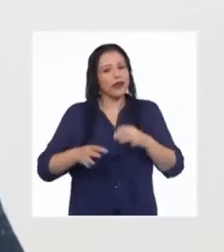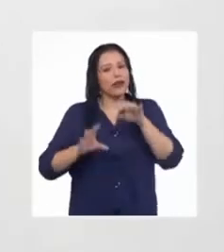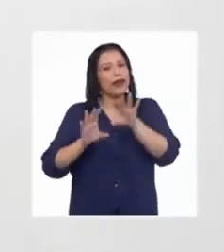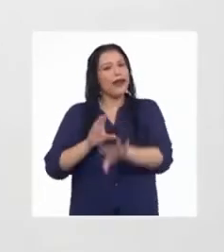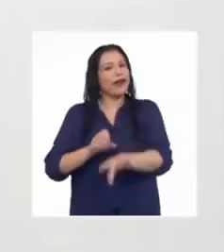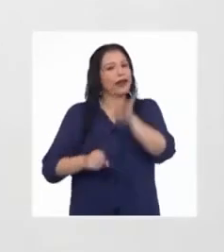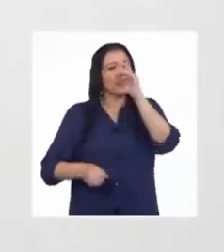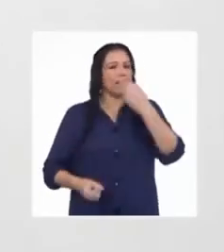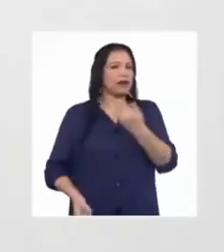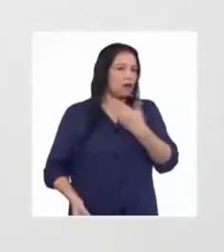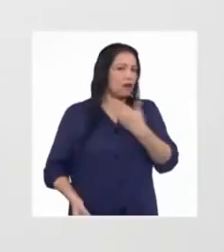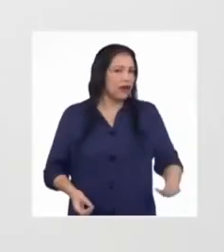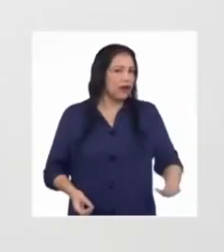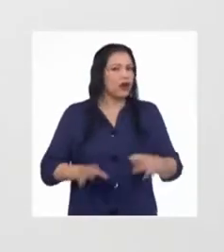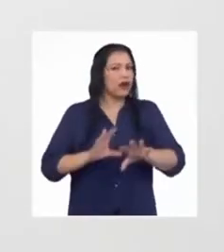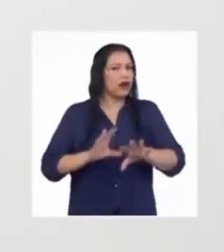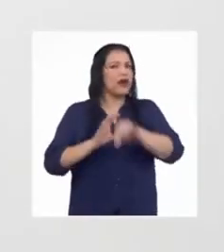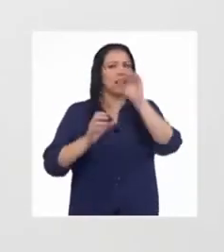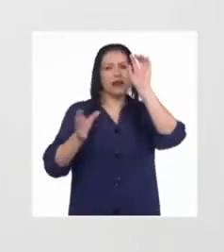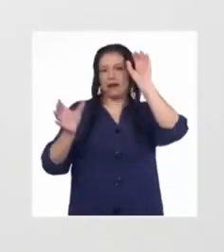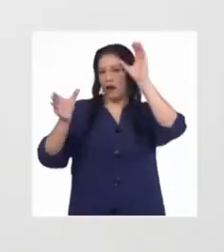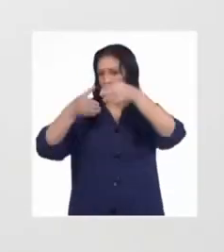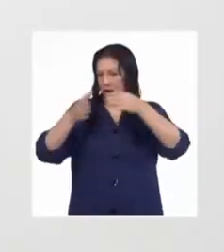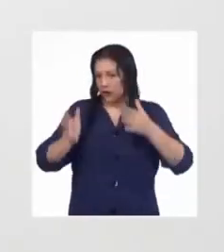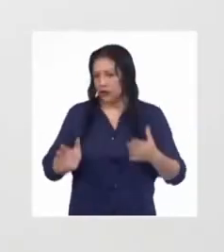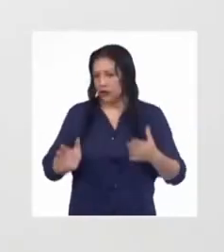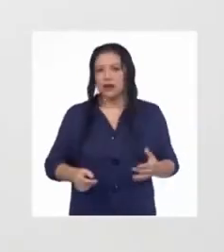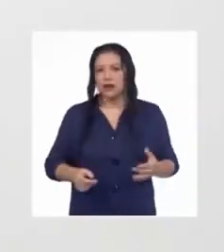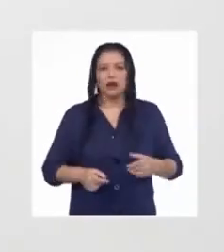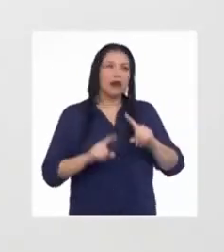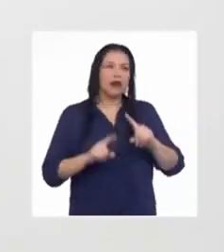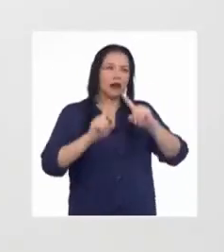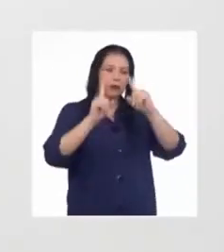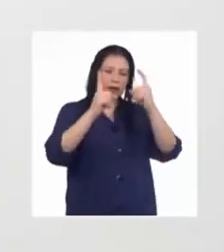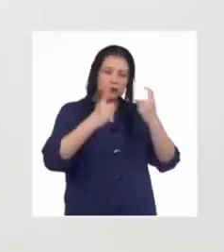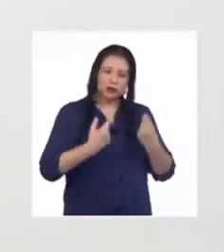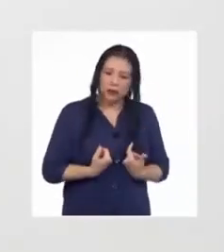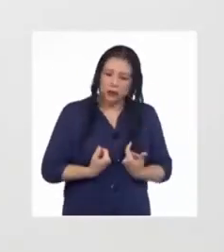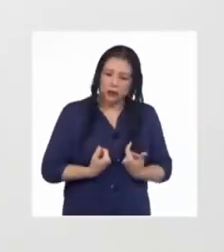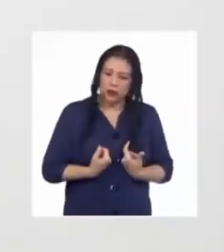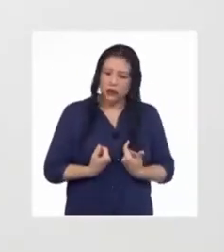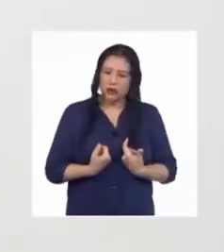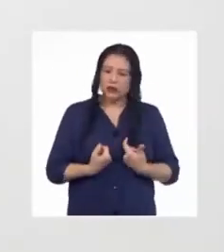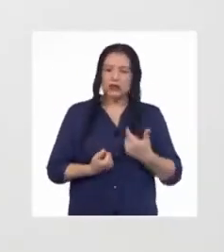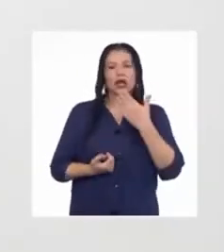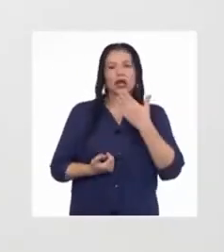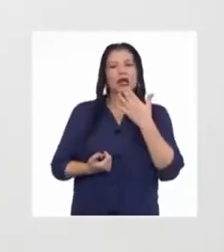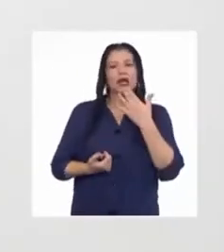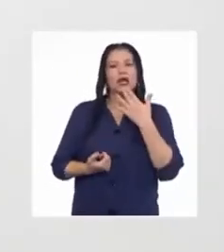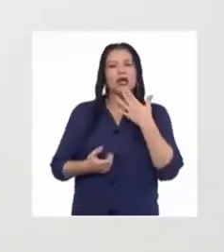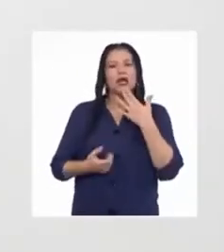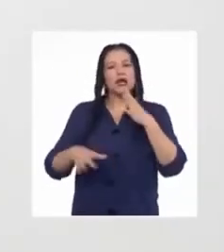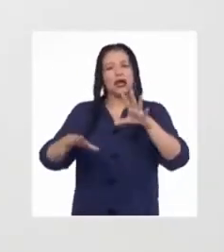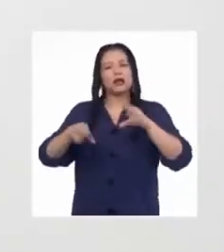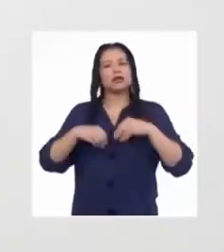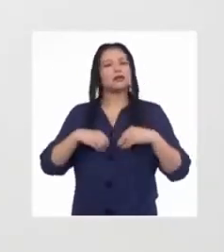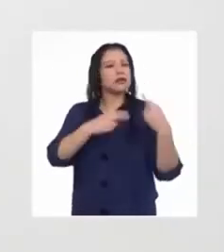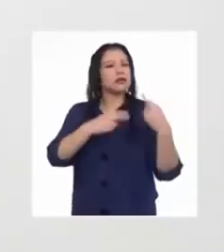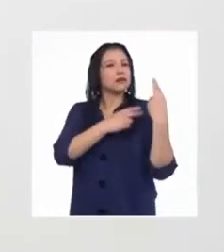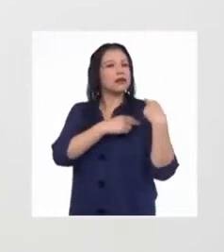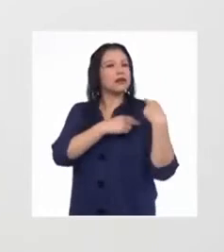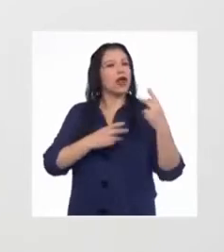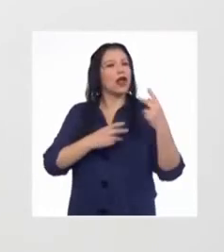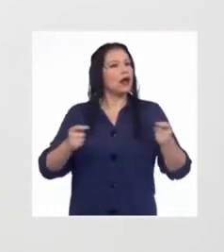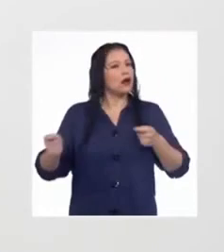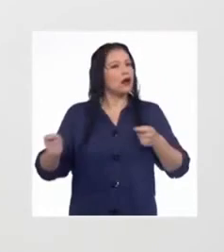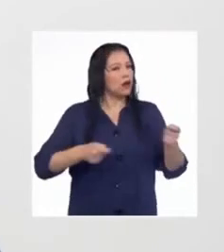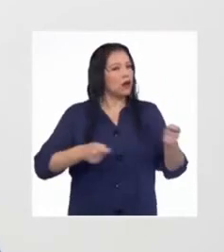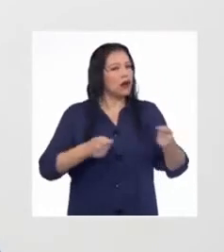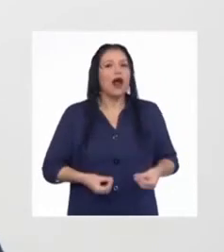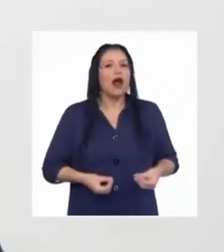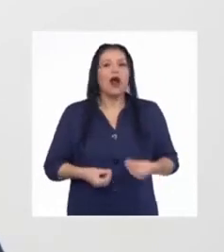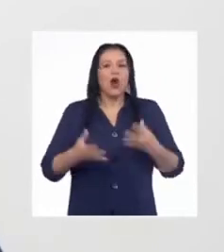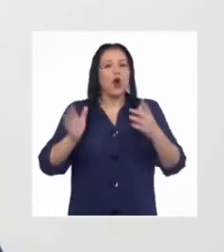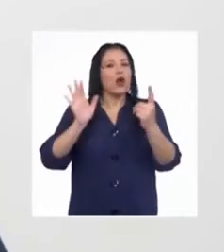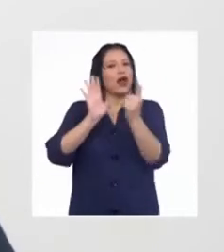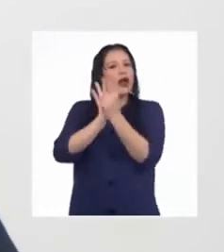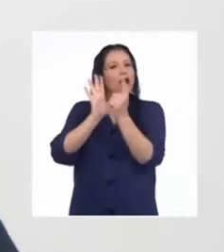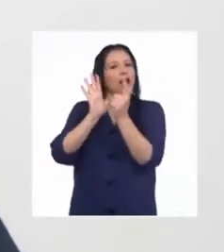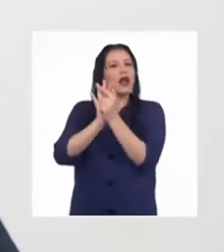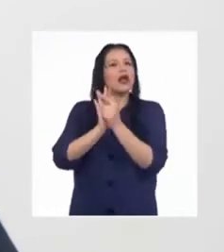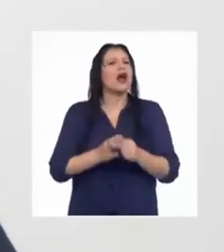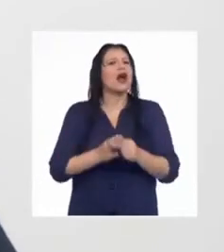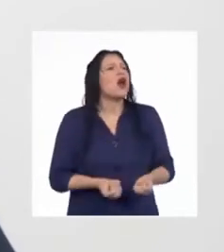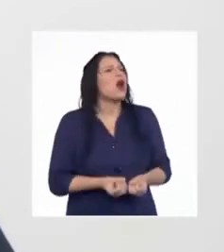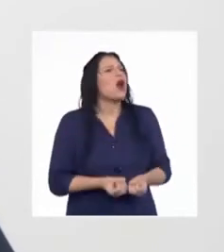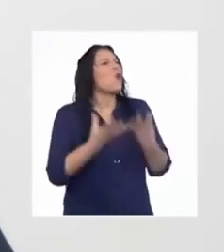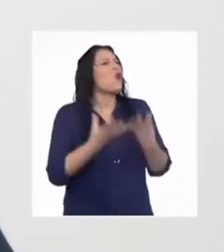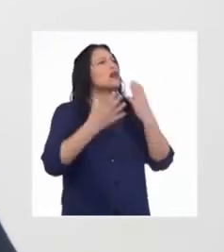Congreso. Preguntémonos, quienes asumen la responsabilidad de gobernar o de dar leyes, ¿cuántos años de